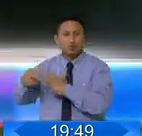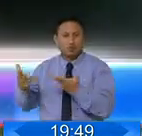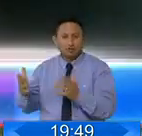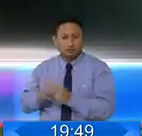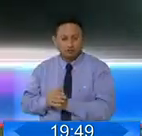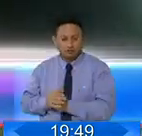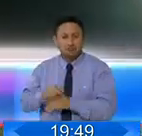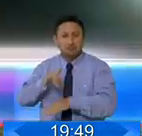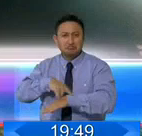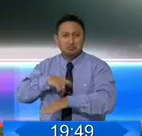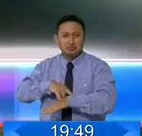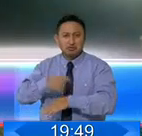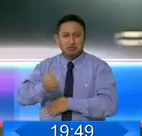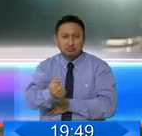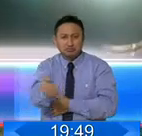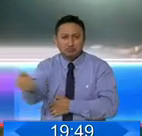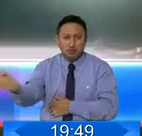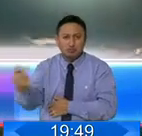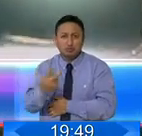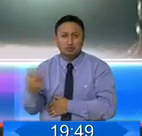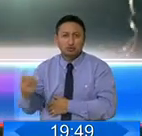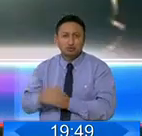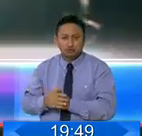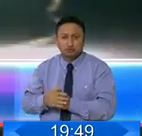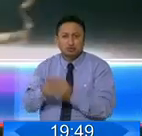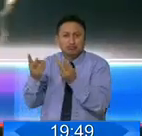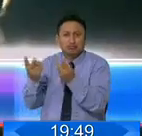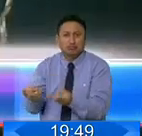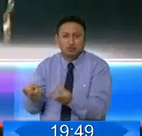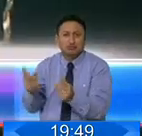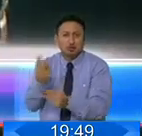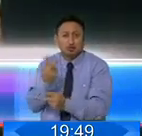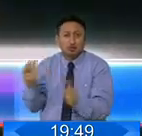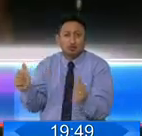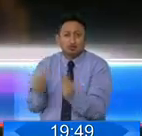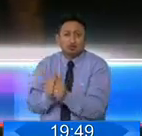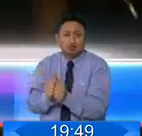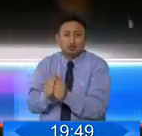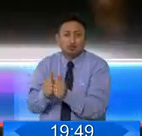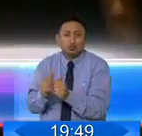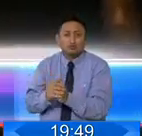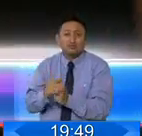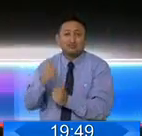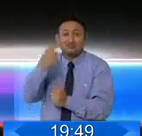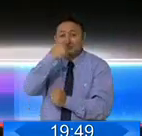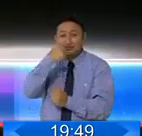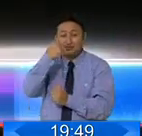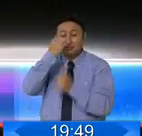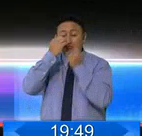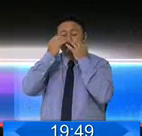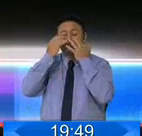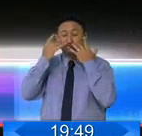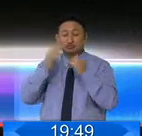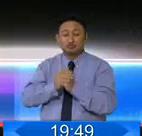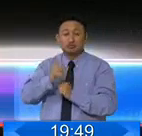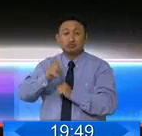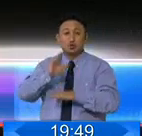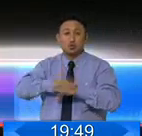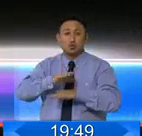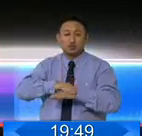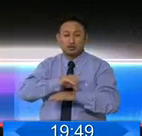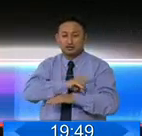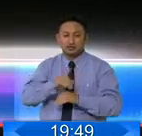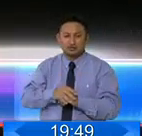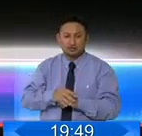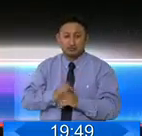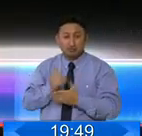puerta del baño y encontraron a la pareja en el piso. Estaban juntas, tenían sangre en el rostro. Los responsables del doble crimen no